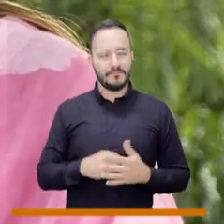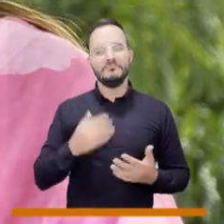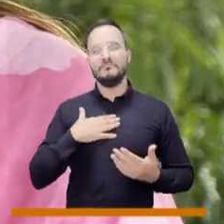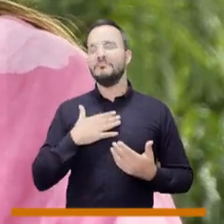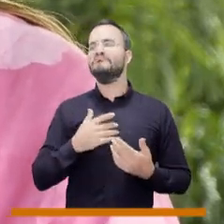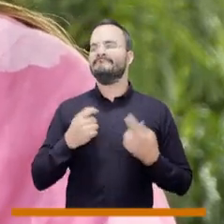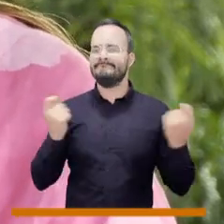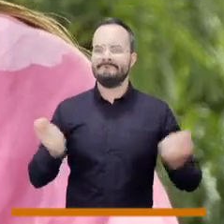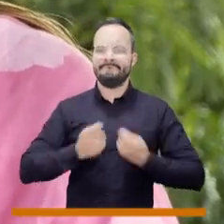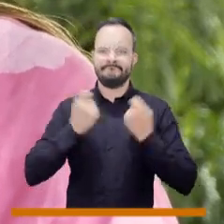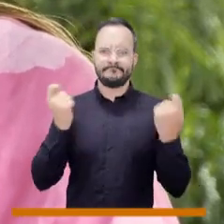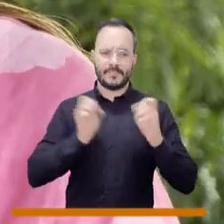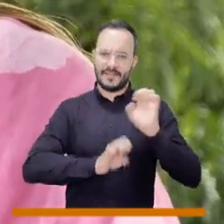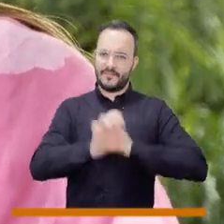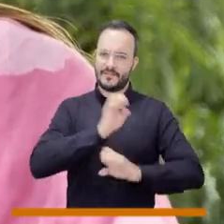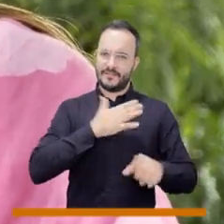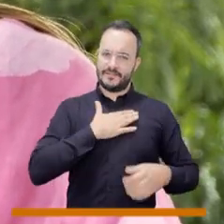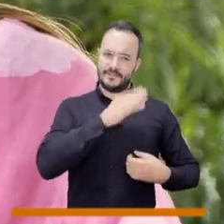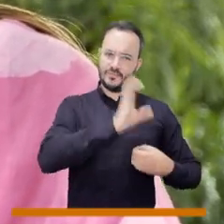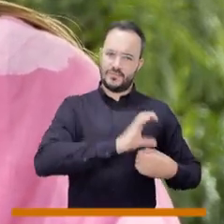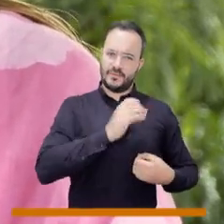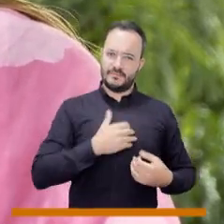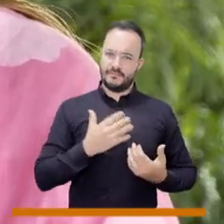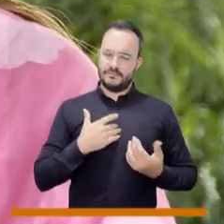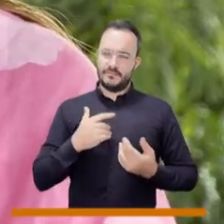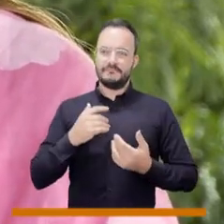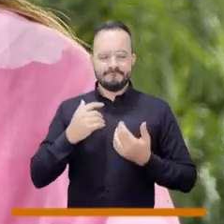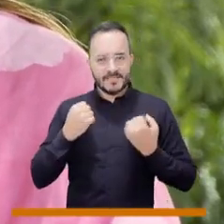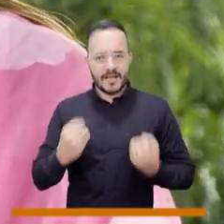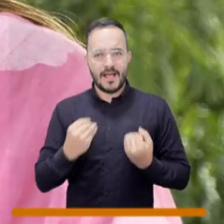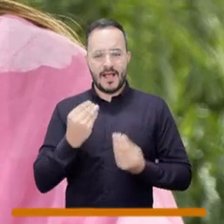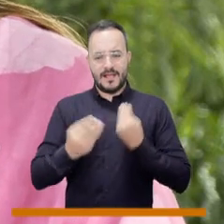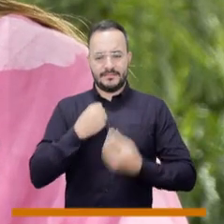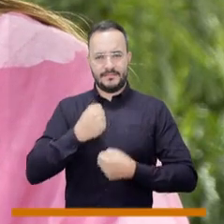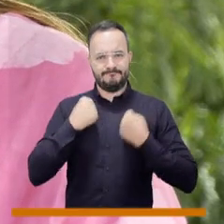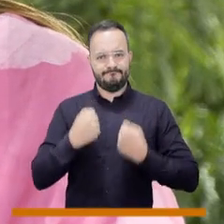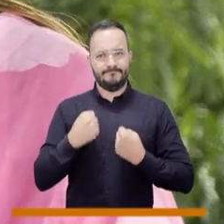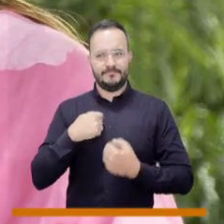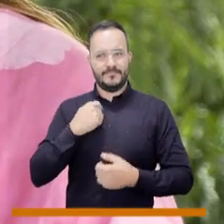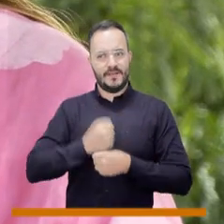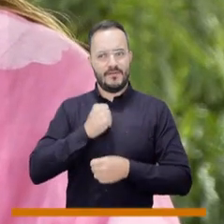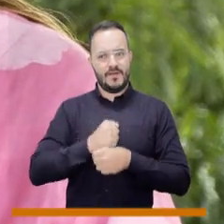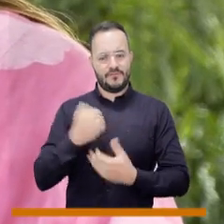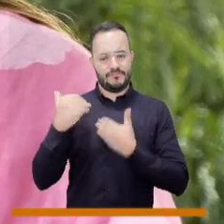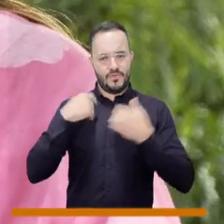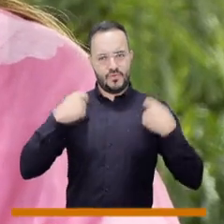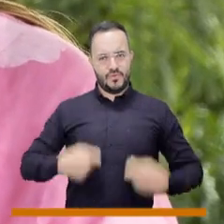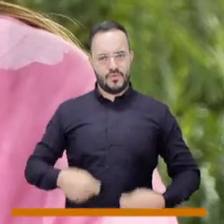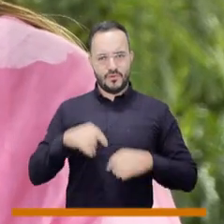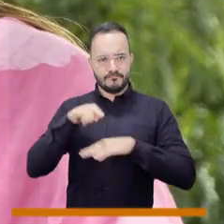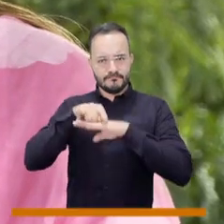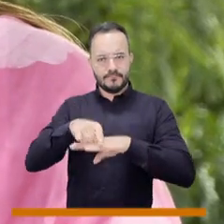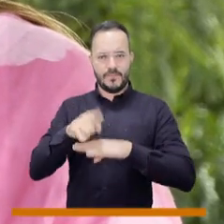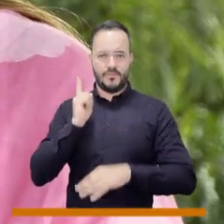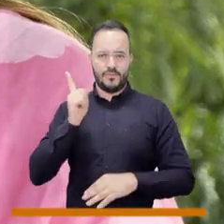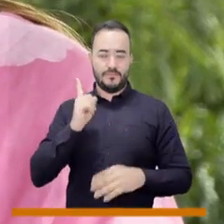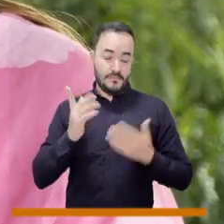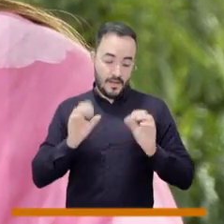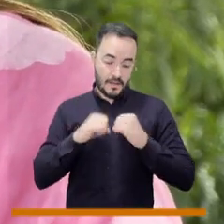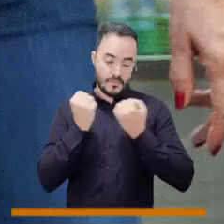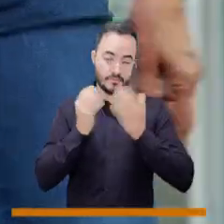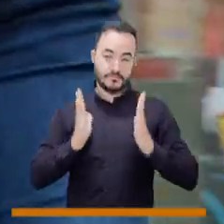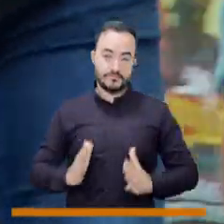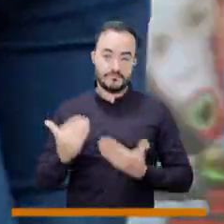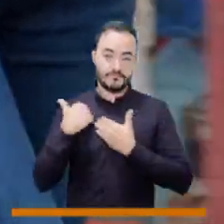seguir defendiendo mi ciudad, para seguir ejerciendo un verdadero control político, que es el verdadero rol de todo concejal. Es